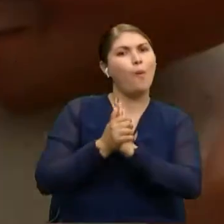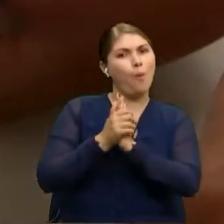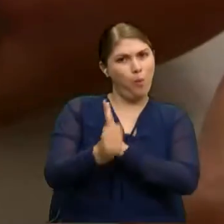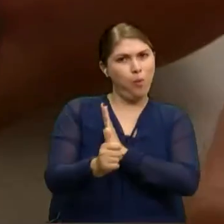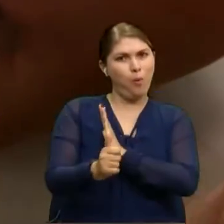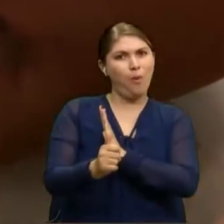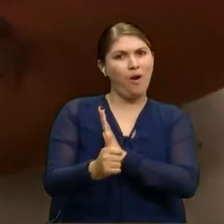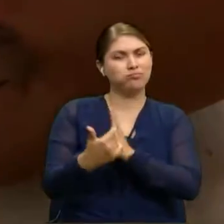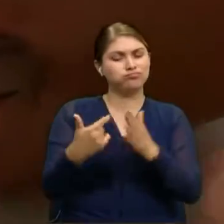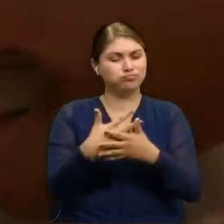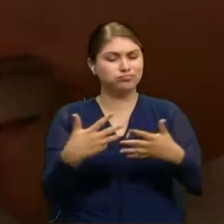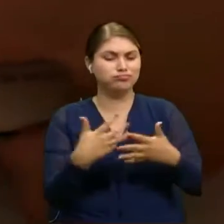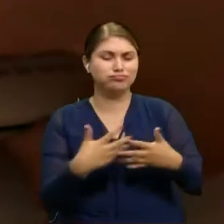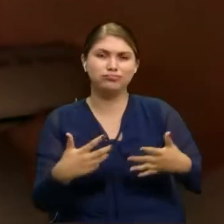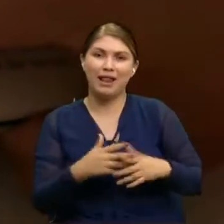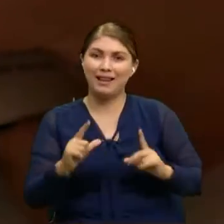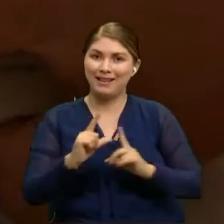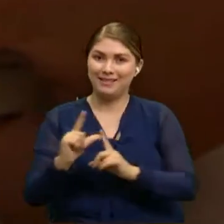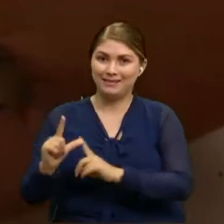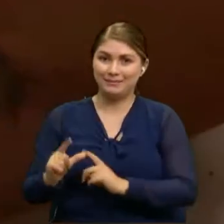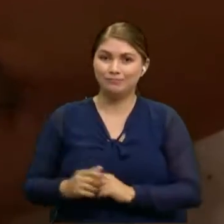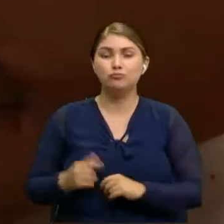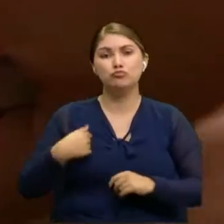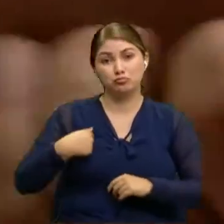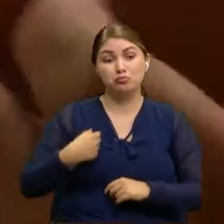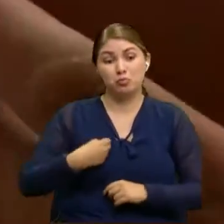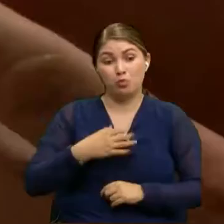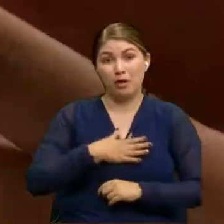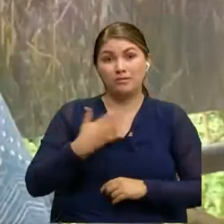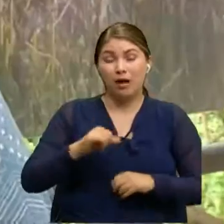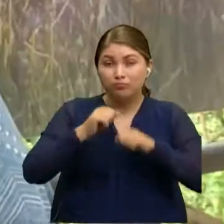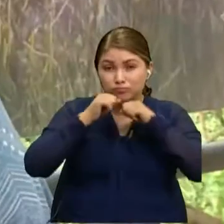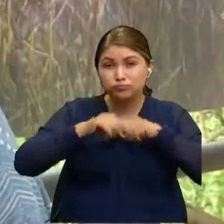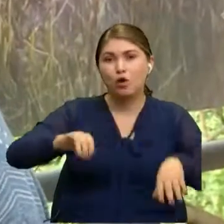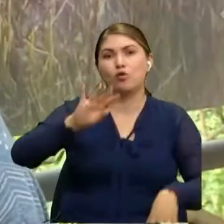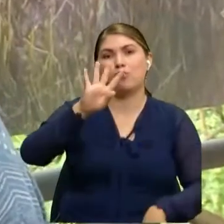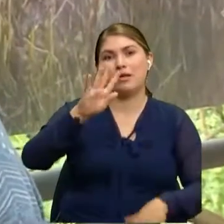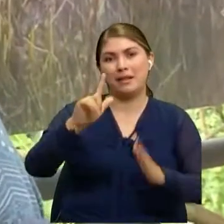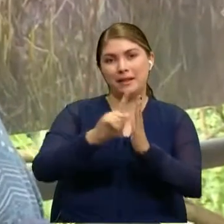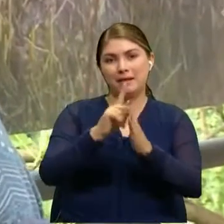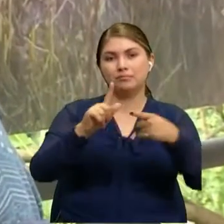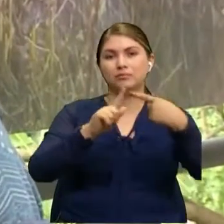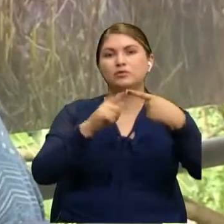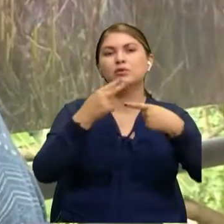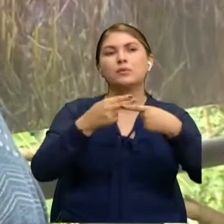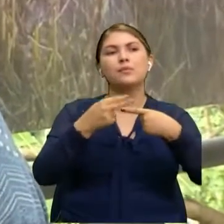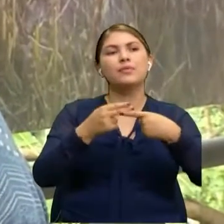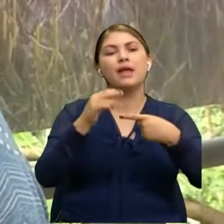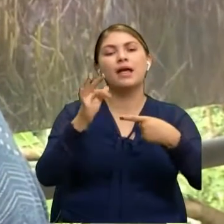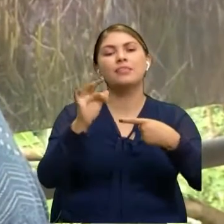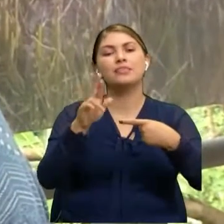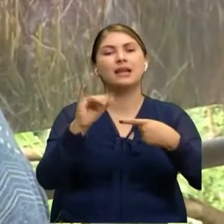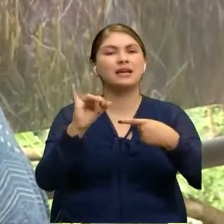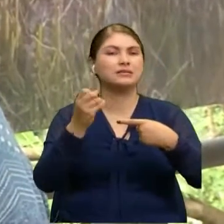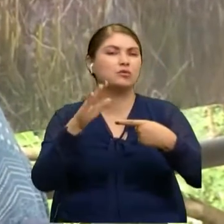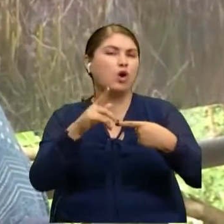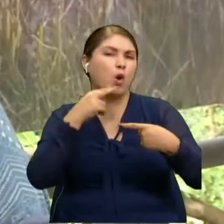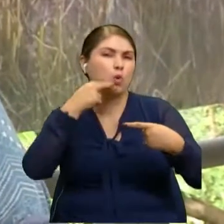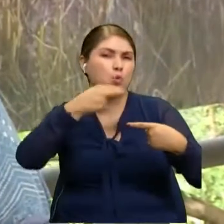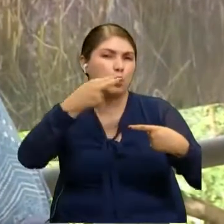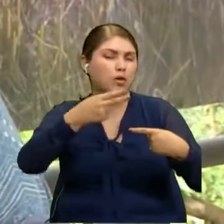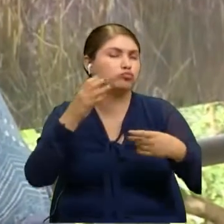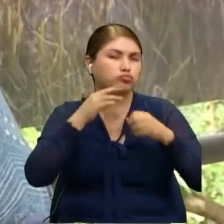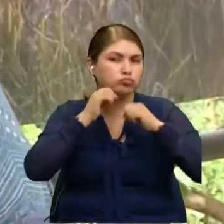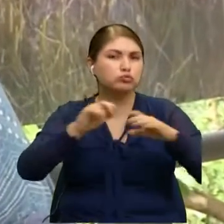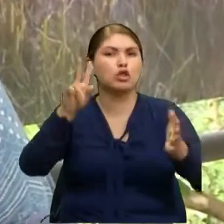tiene con las letras. Bueno, yo he tenido la oportunidad de publicar ya 4 libros, el primero de ellos se llama 13, es una antología de cuento publicada